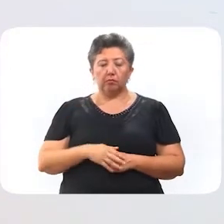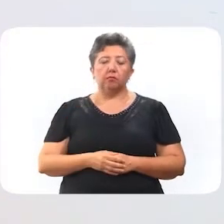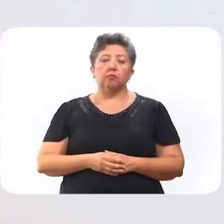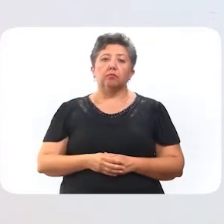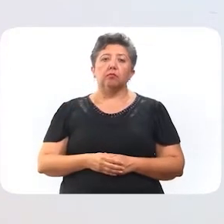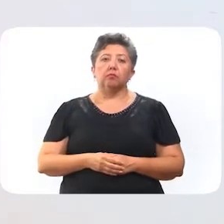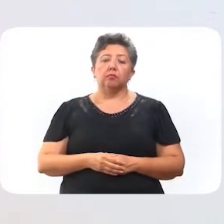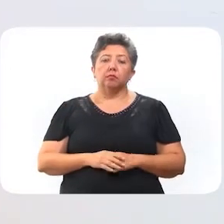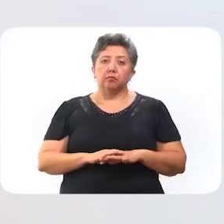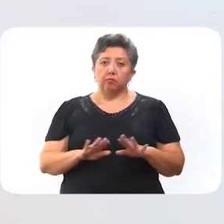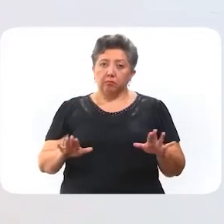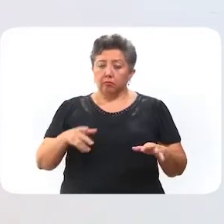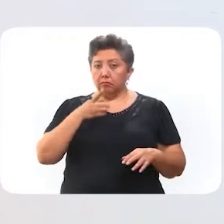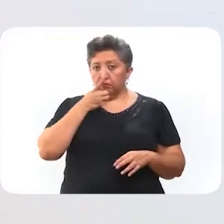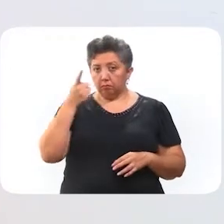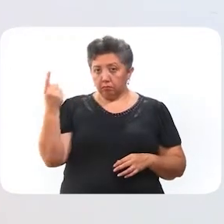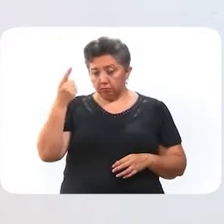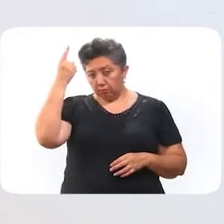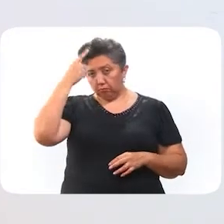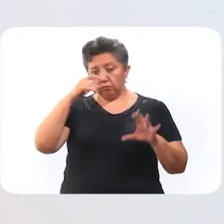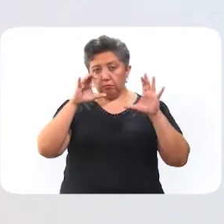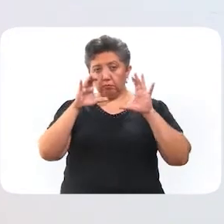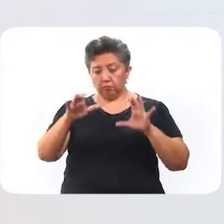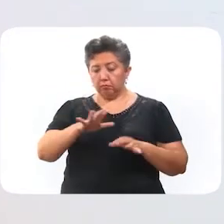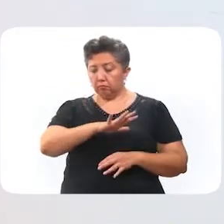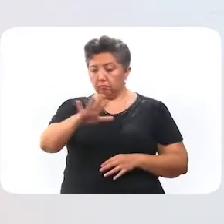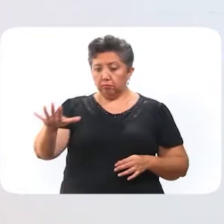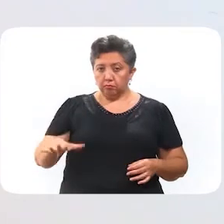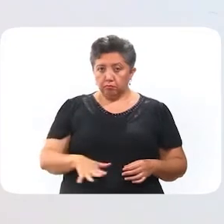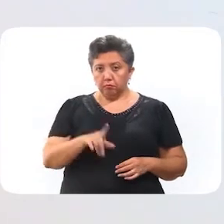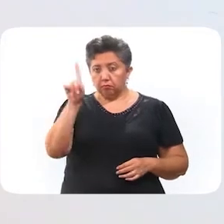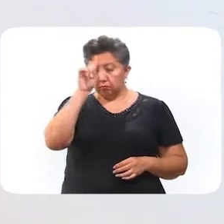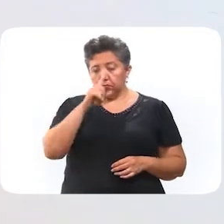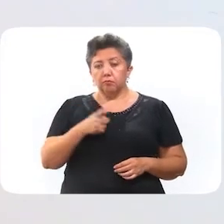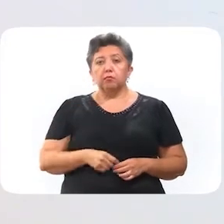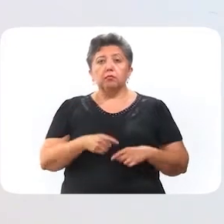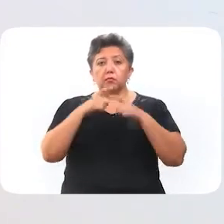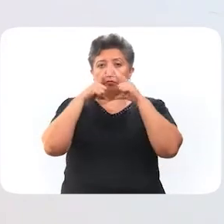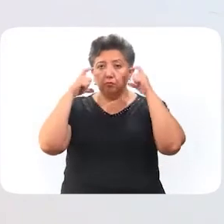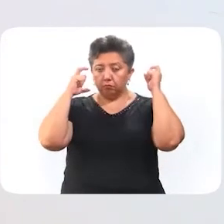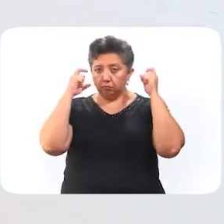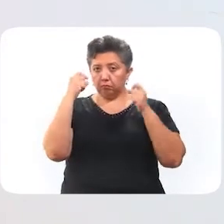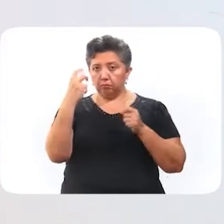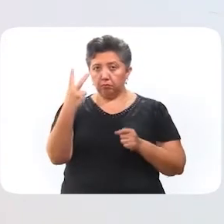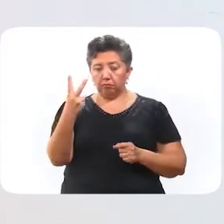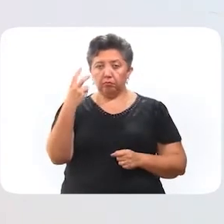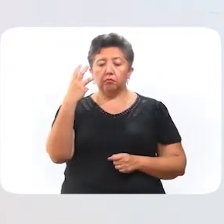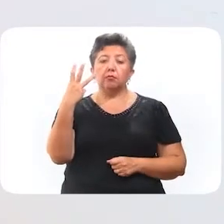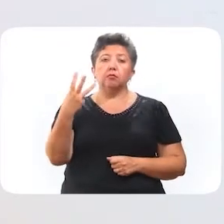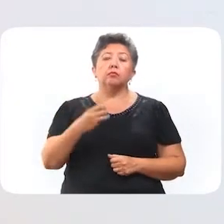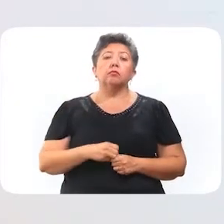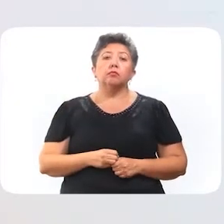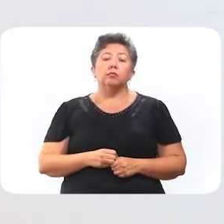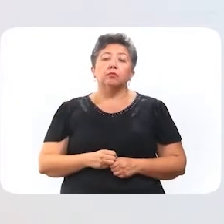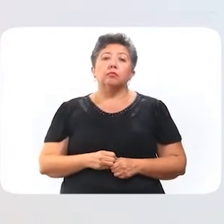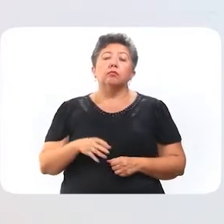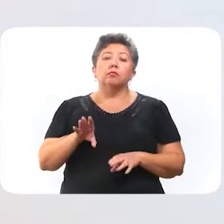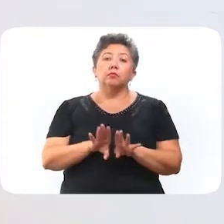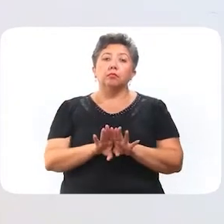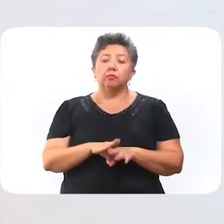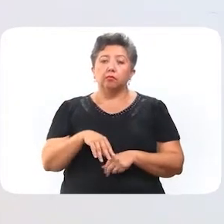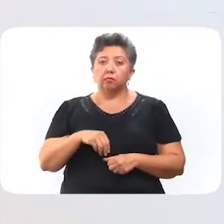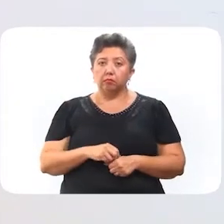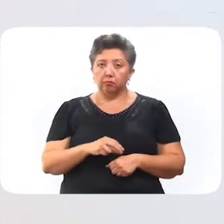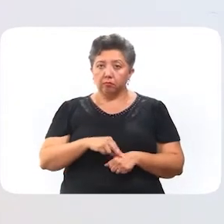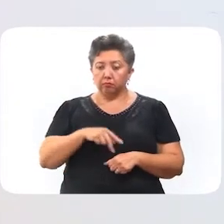variante Omicron, por lo que, para protegernos entre todos, se sugiere el uso de cubrebocas de 2 capas, tricapa o de uso